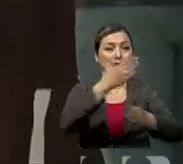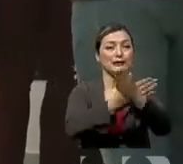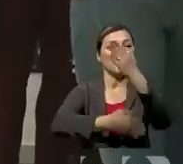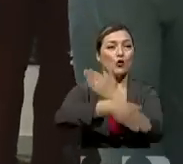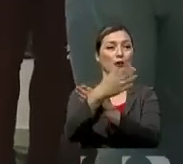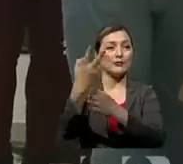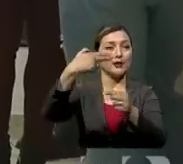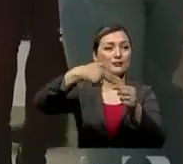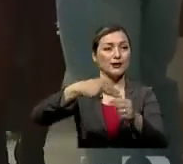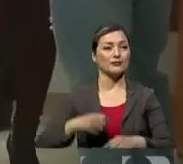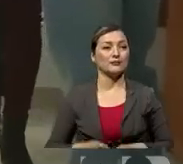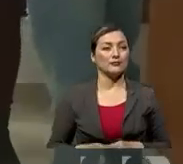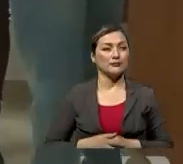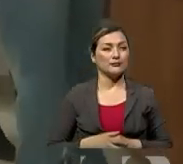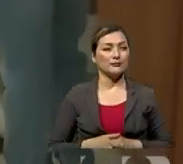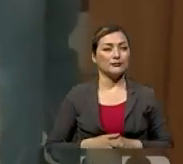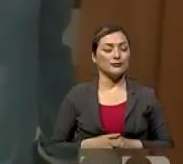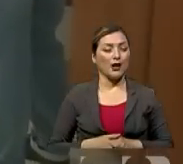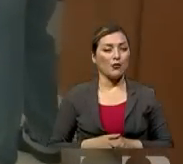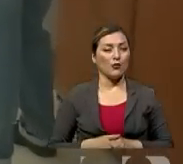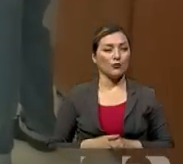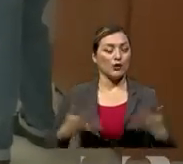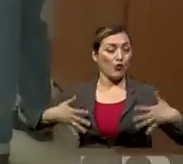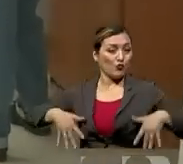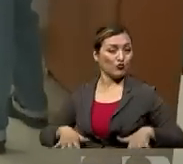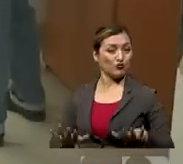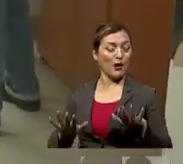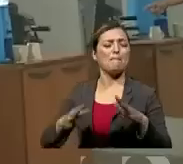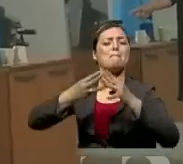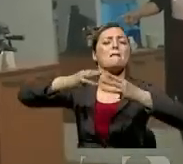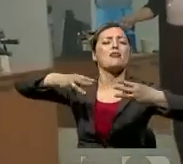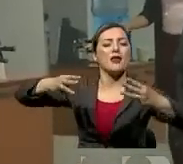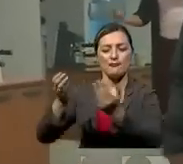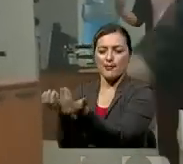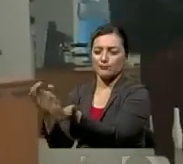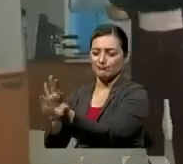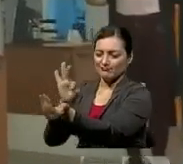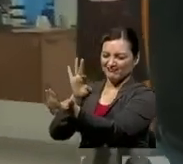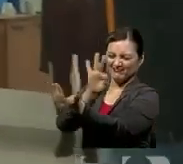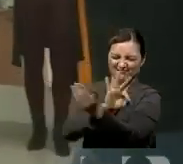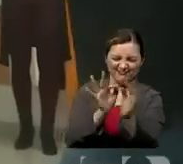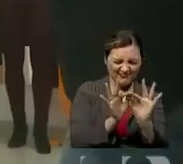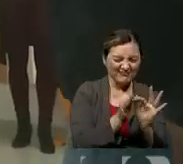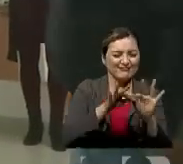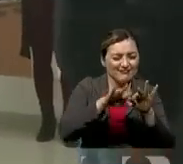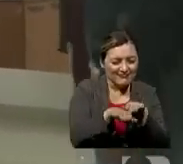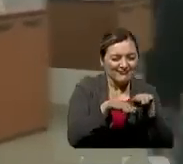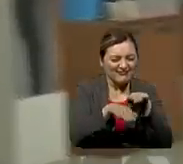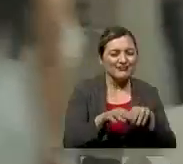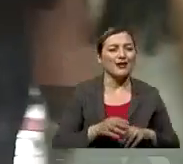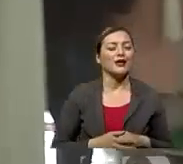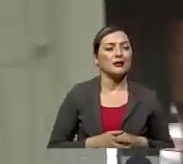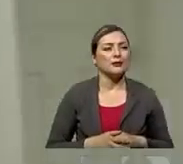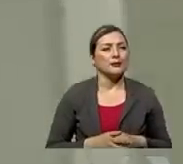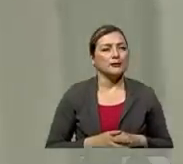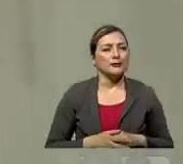parte de esta gran pasarela donde lucirán prendas de material reciclado. La cita es este sábado 3 de septiembre a las 19 horas en